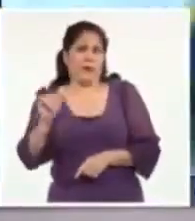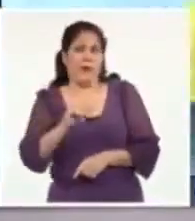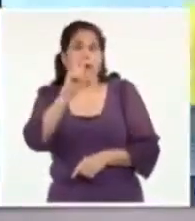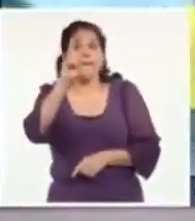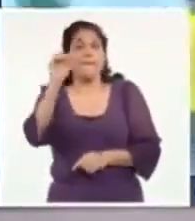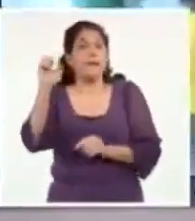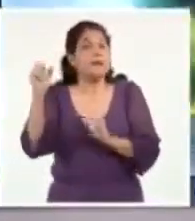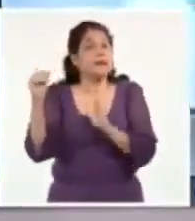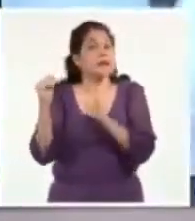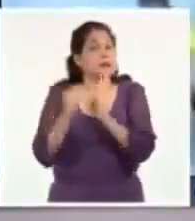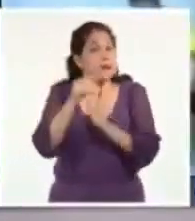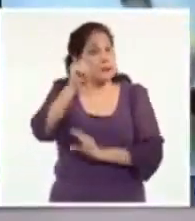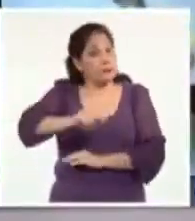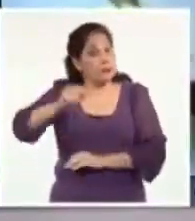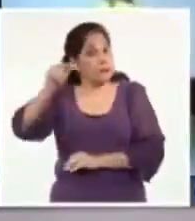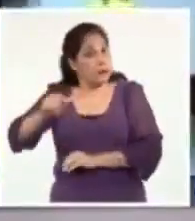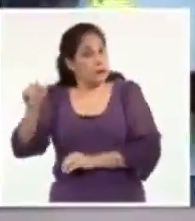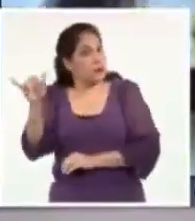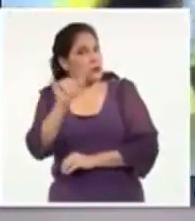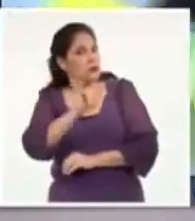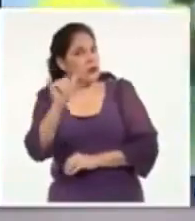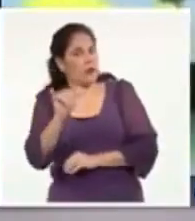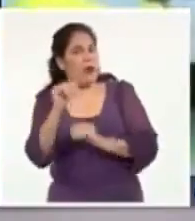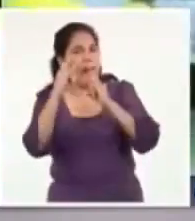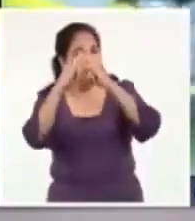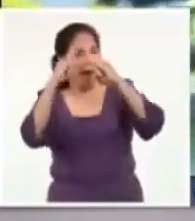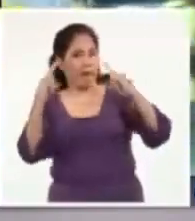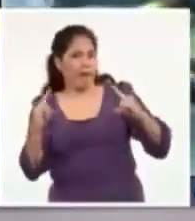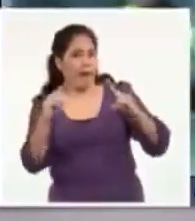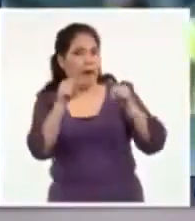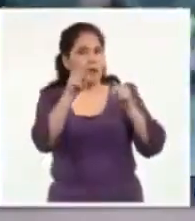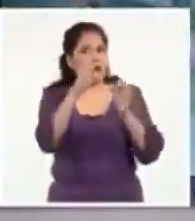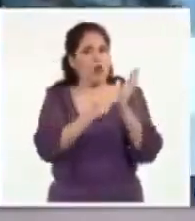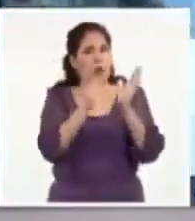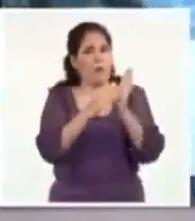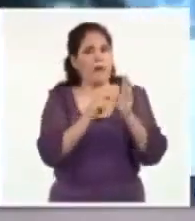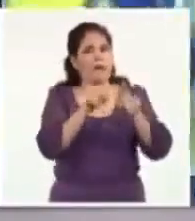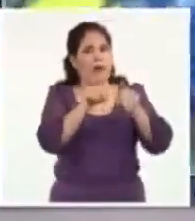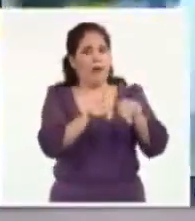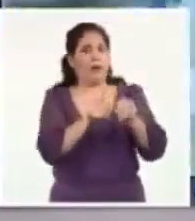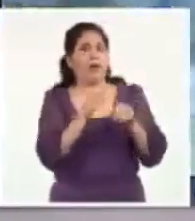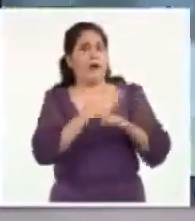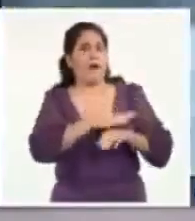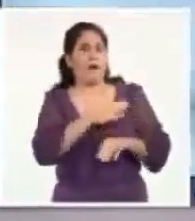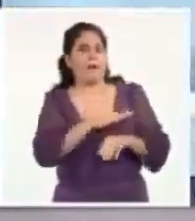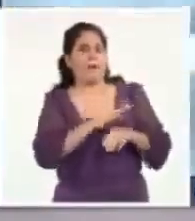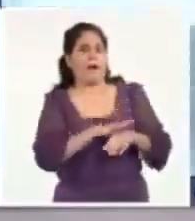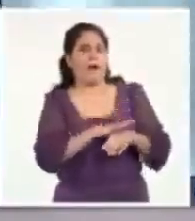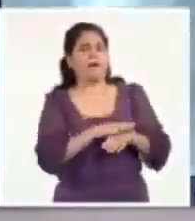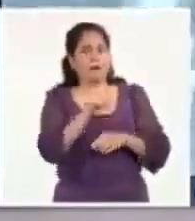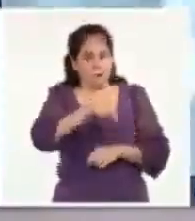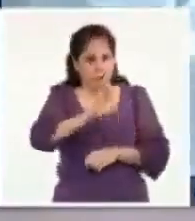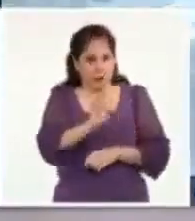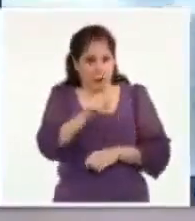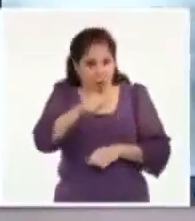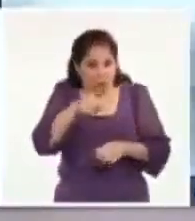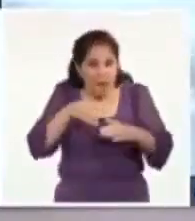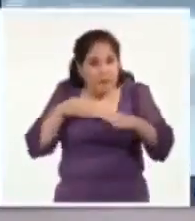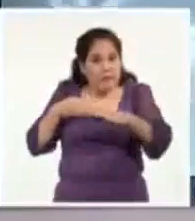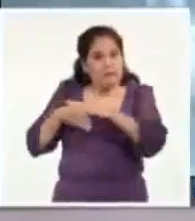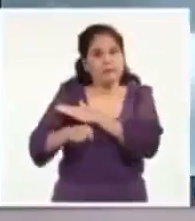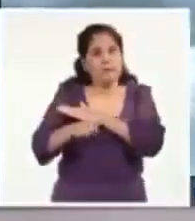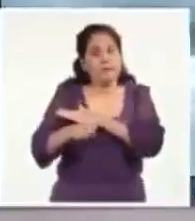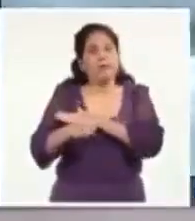conservador se estima que han acampado durante más de dos meses frente a las instituciones de gobierno que hoy han vandalizado